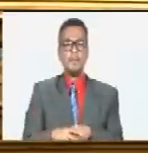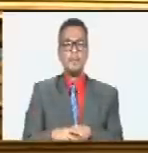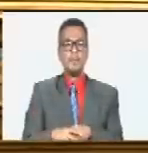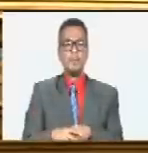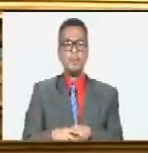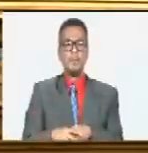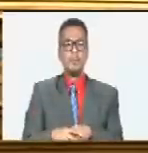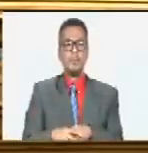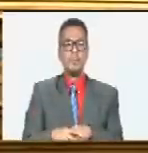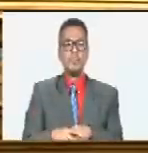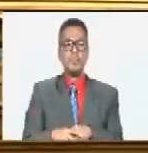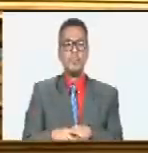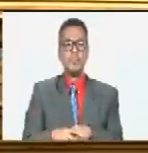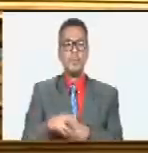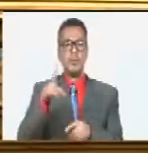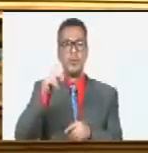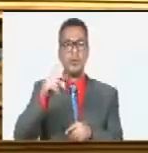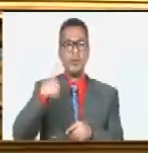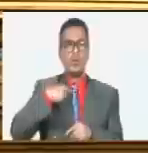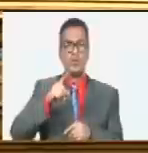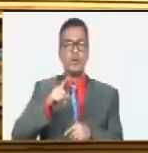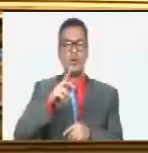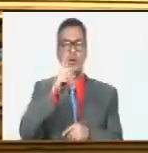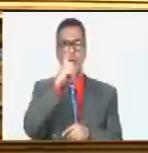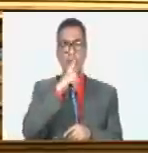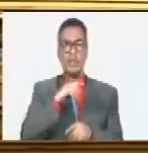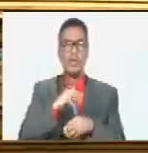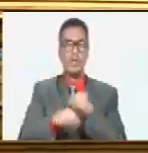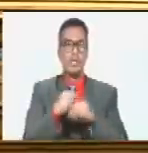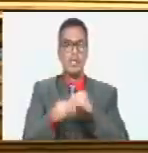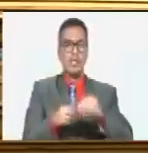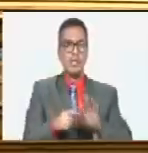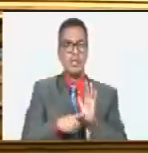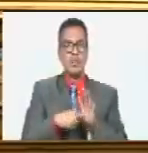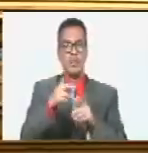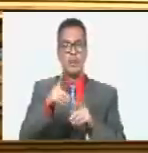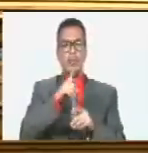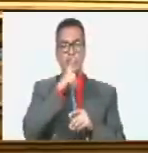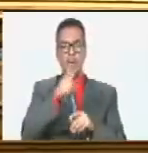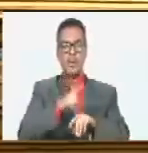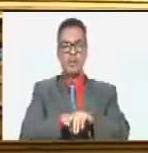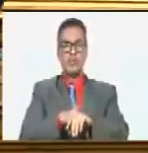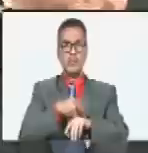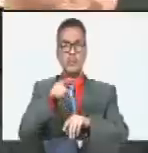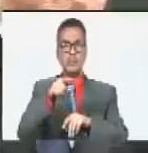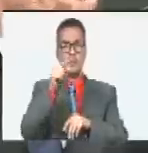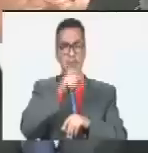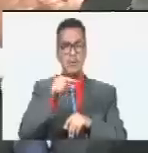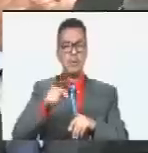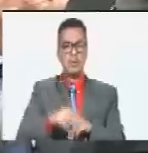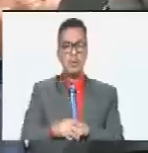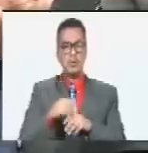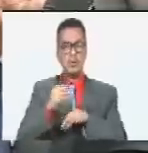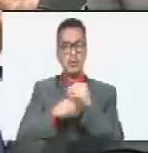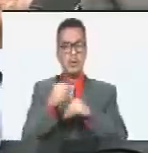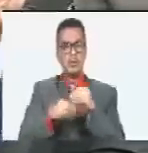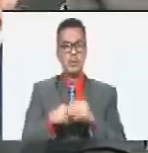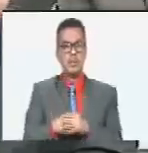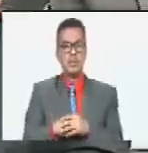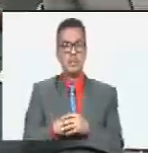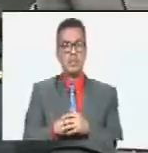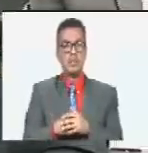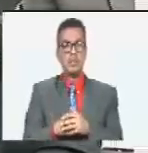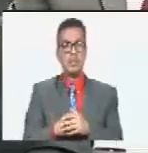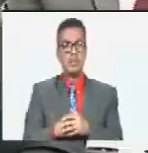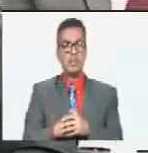pero tampoco sabe de decencia. Son indecentes, porque se atreven a